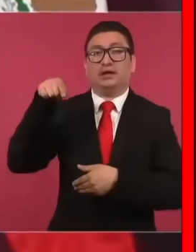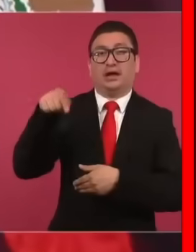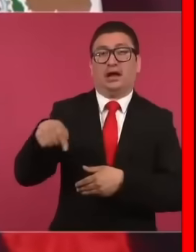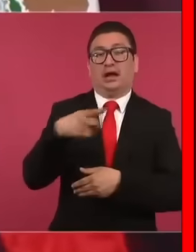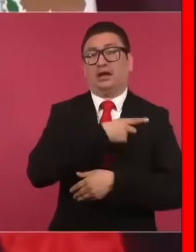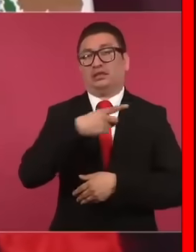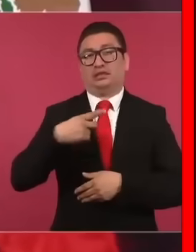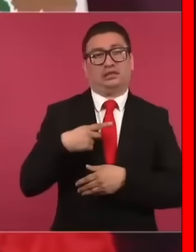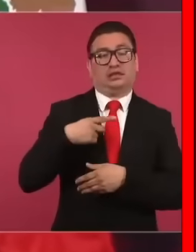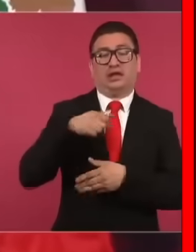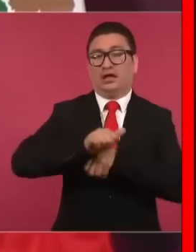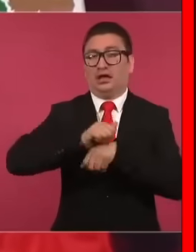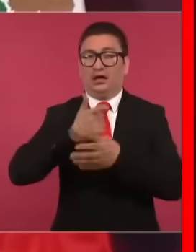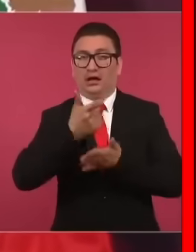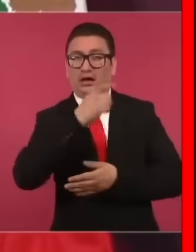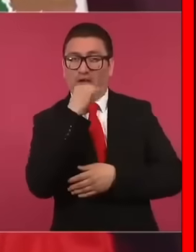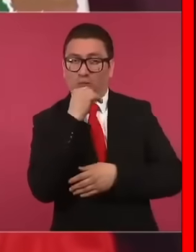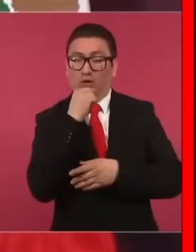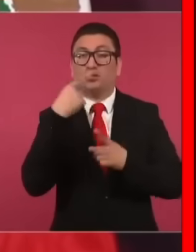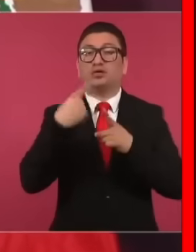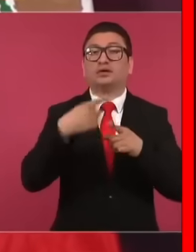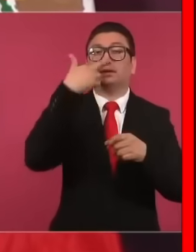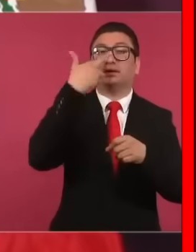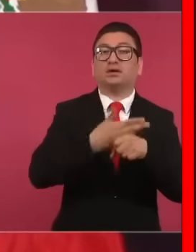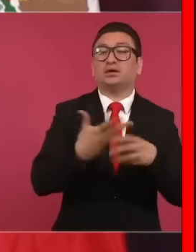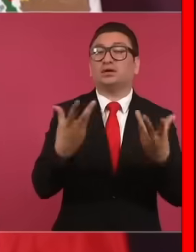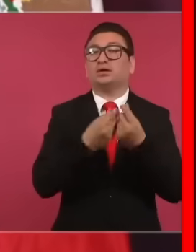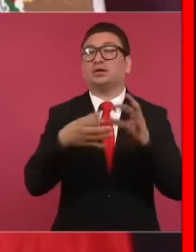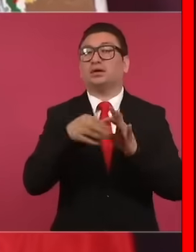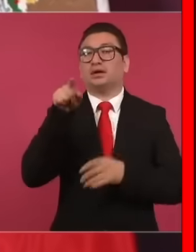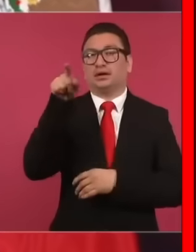excesivo y la corresponsabilidad que existe